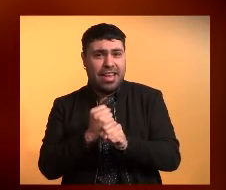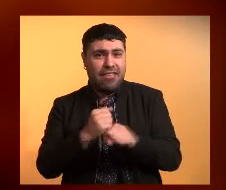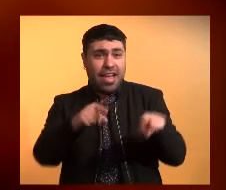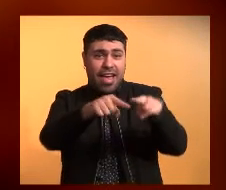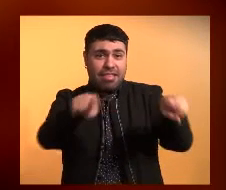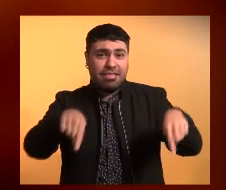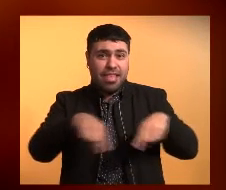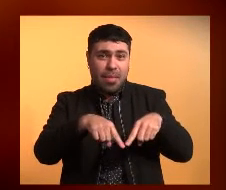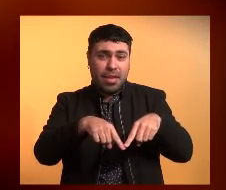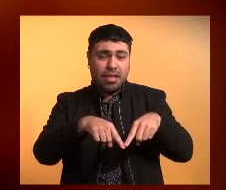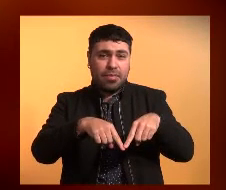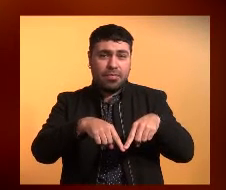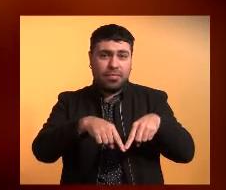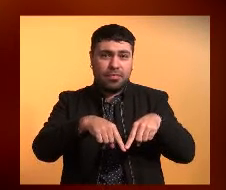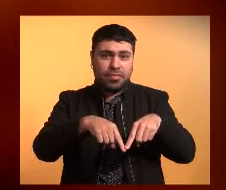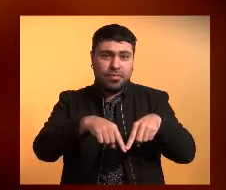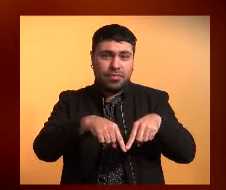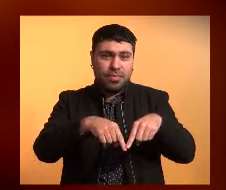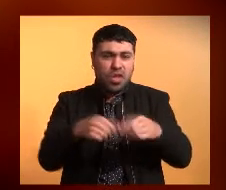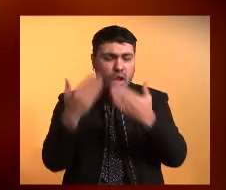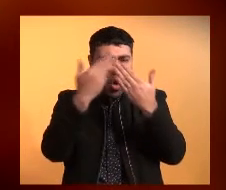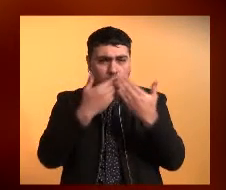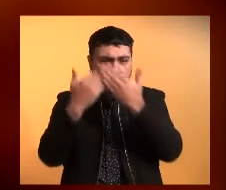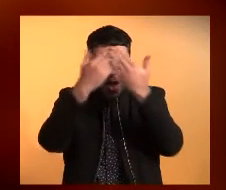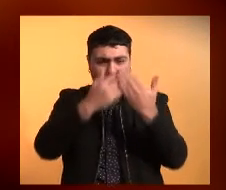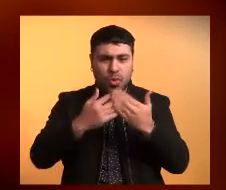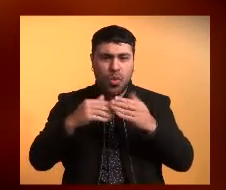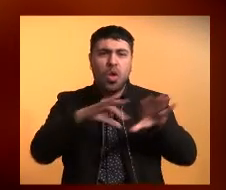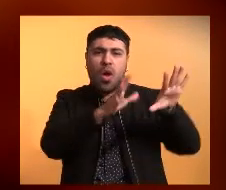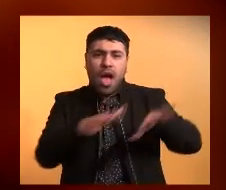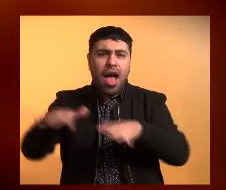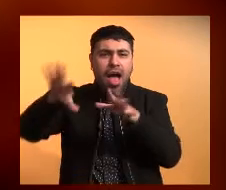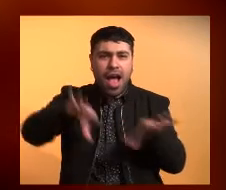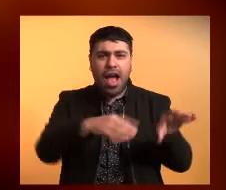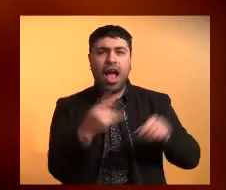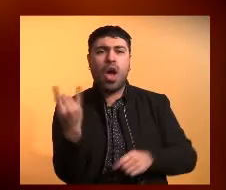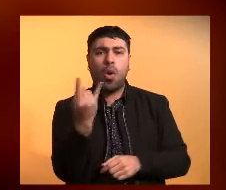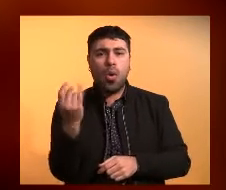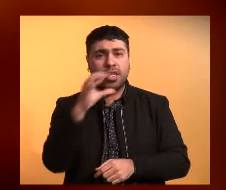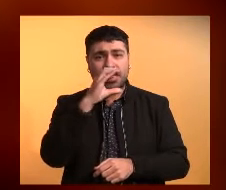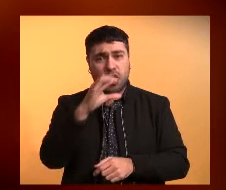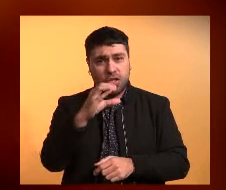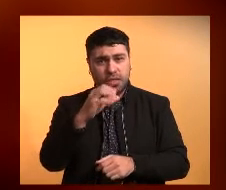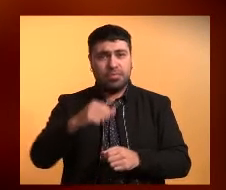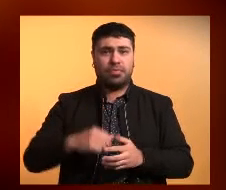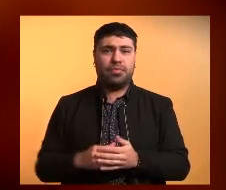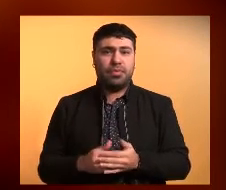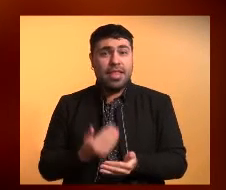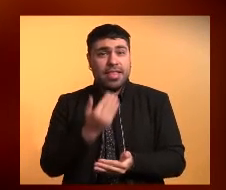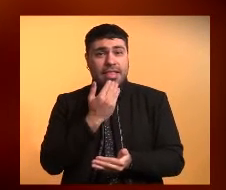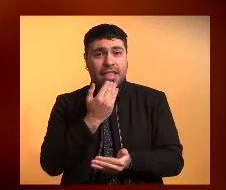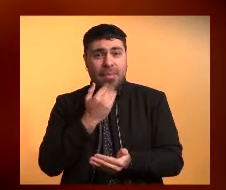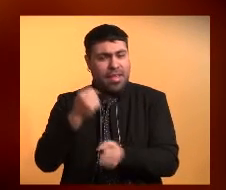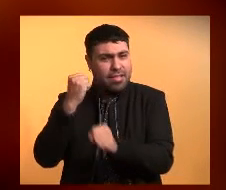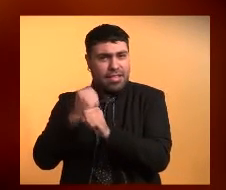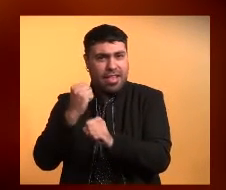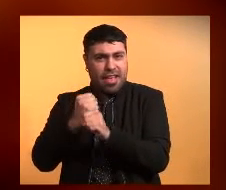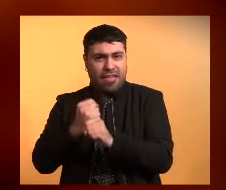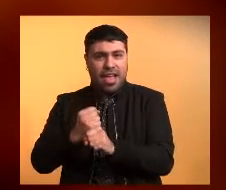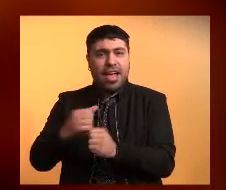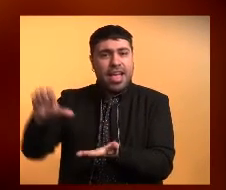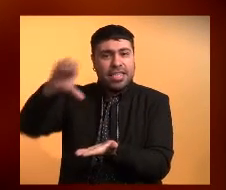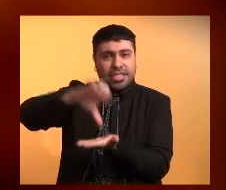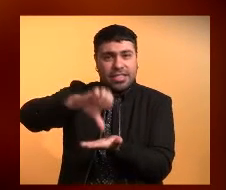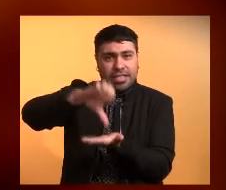y director del Laboratorio de Estudios de Algas de la Universidad de Concepción e investigador del Centro de Investigaciones Dinámicas de